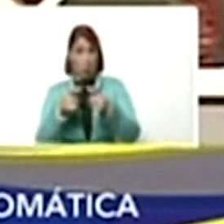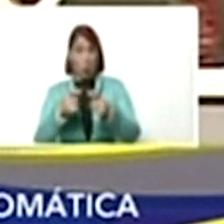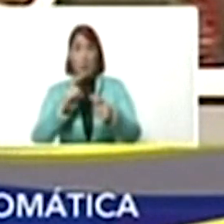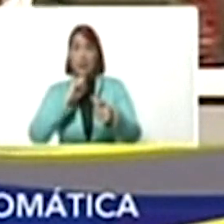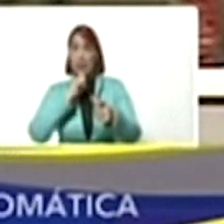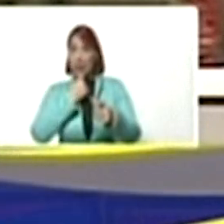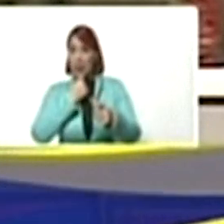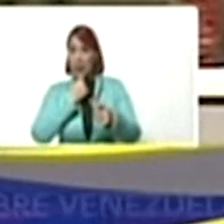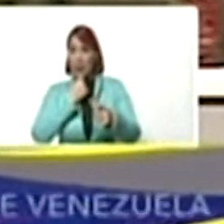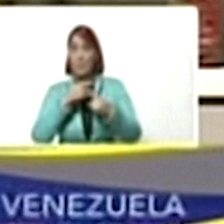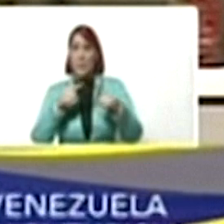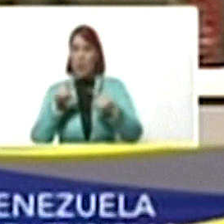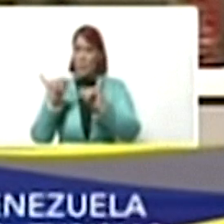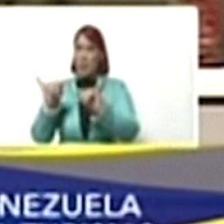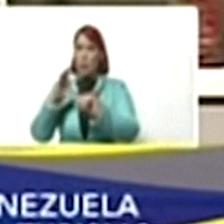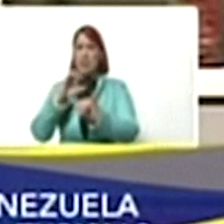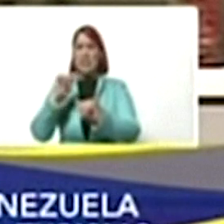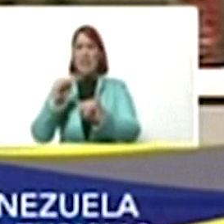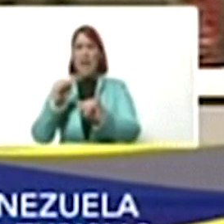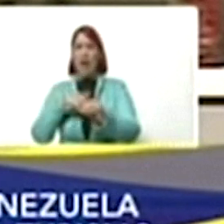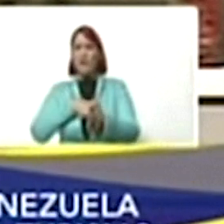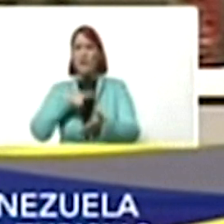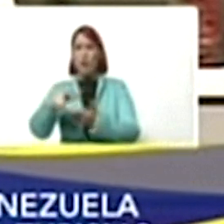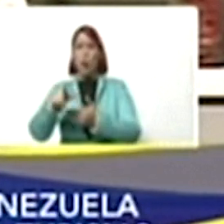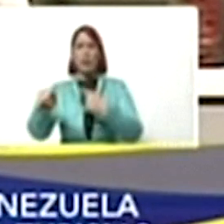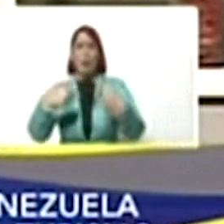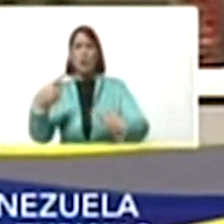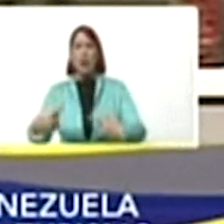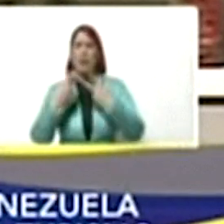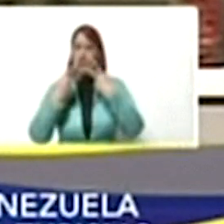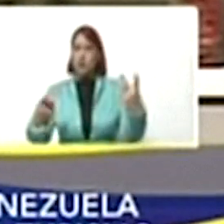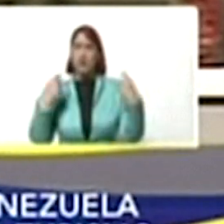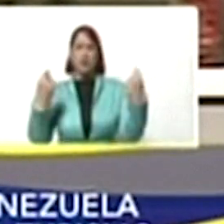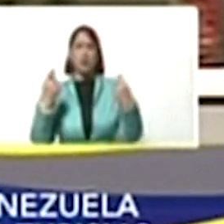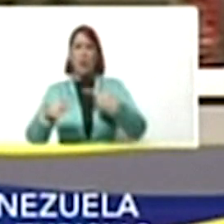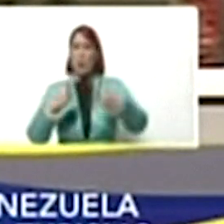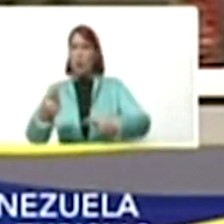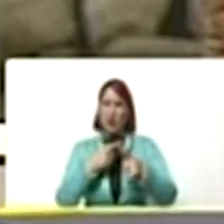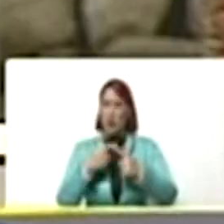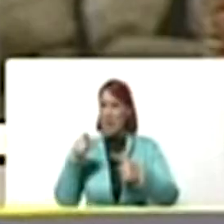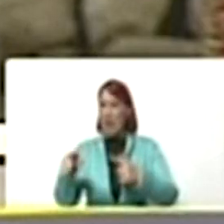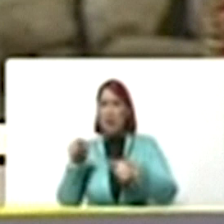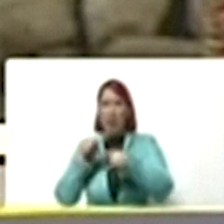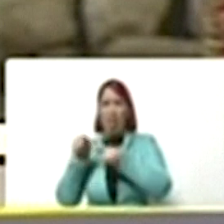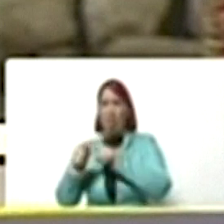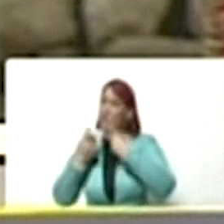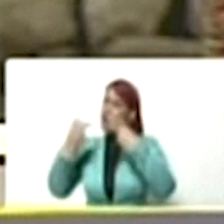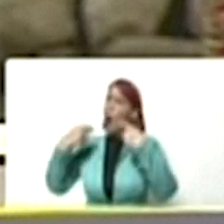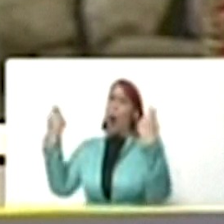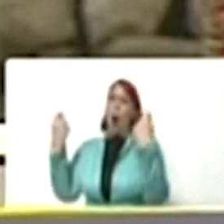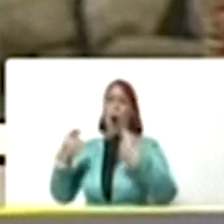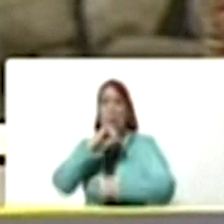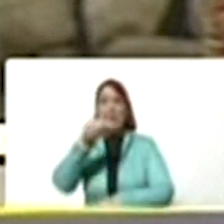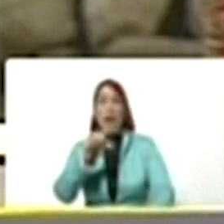pero yo sacaron el avión y luego sacaron la noticia y luego declararon el mandatario venezolano